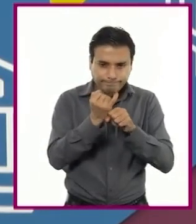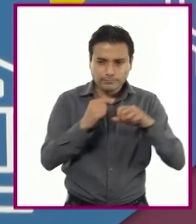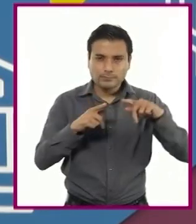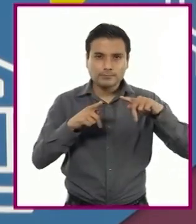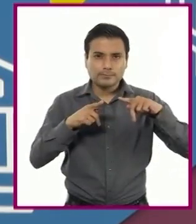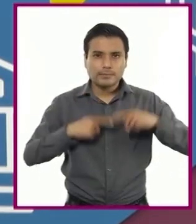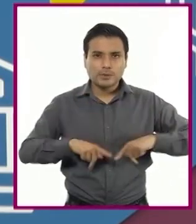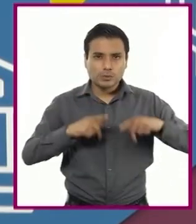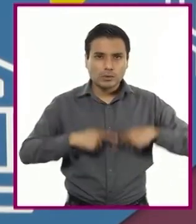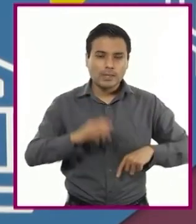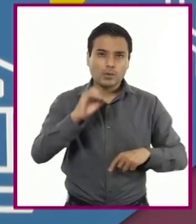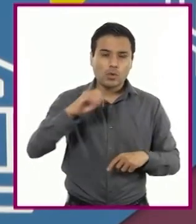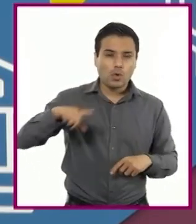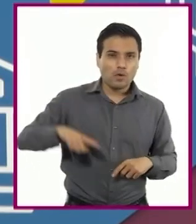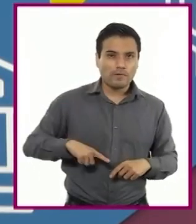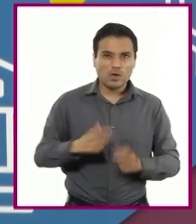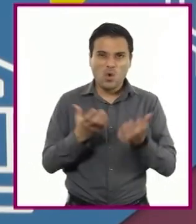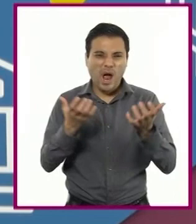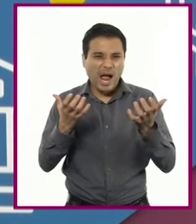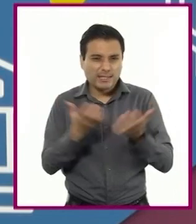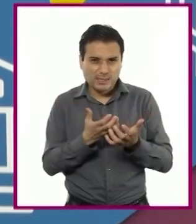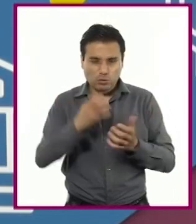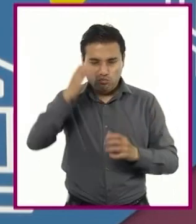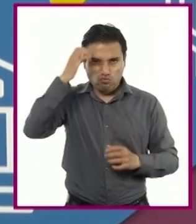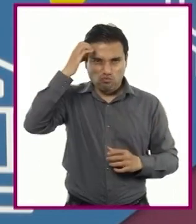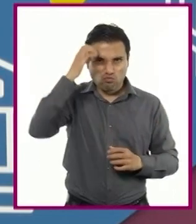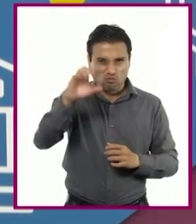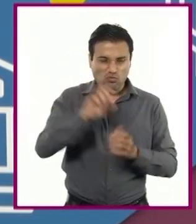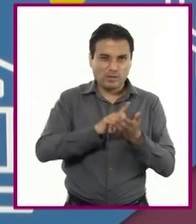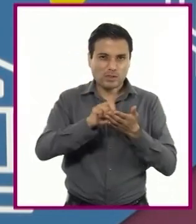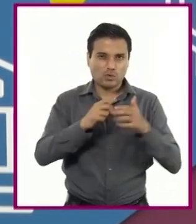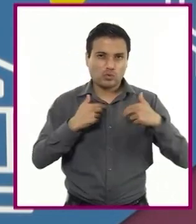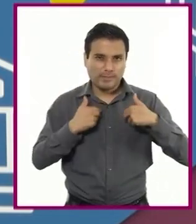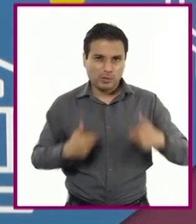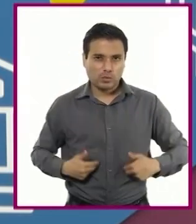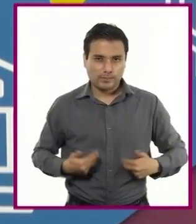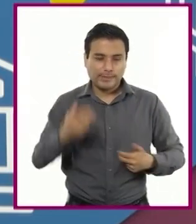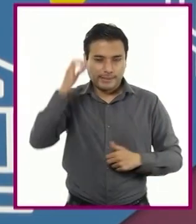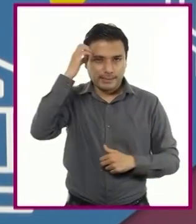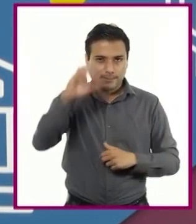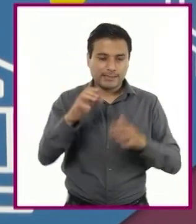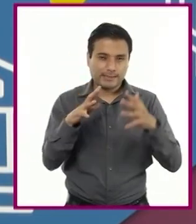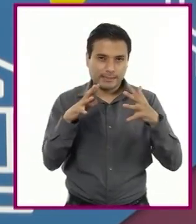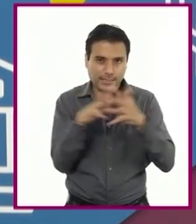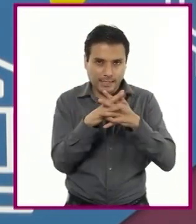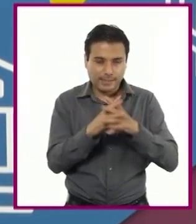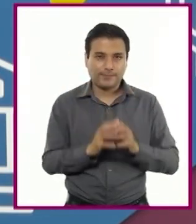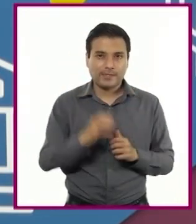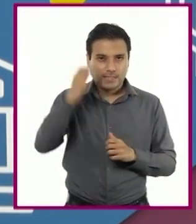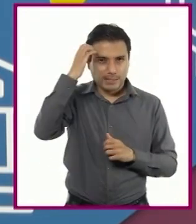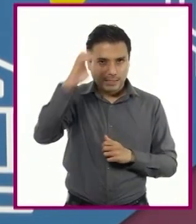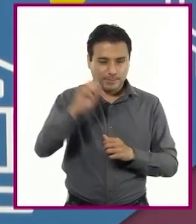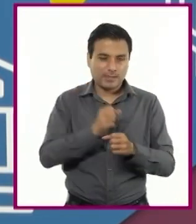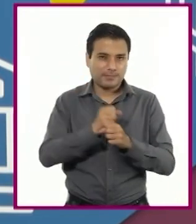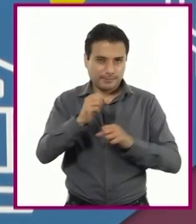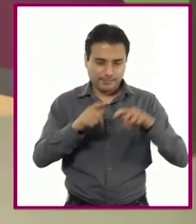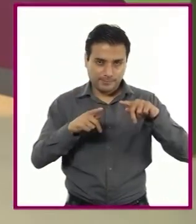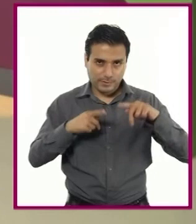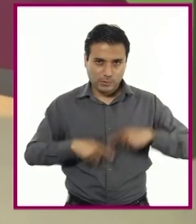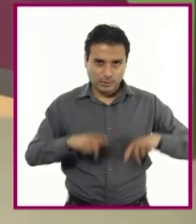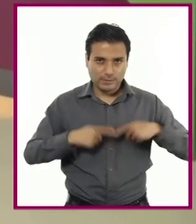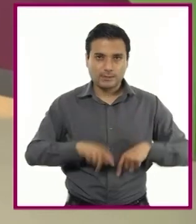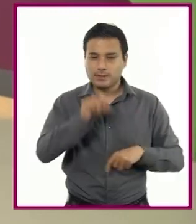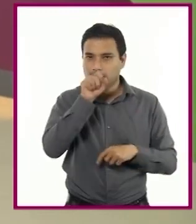cometido violaciones graves a los derechos humanos, como crímenes de guerra, de lesa humanidad y genocidio.